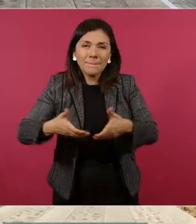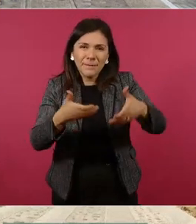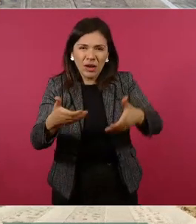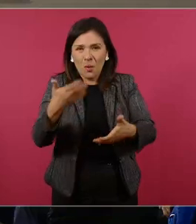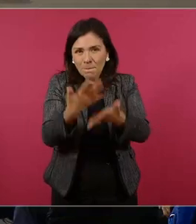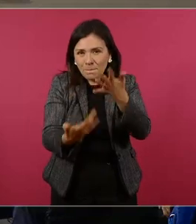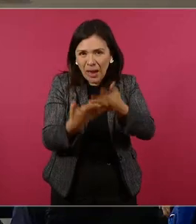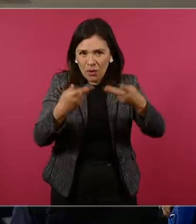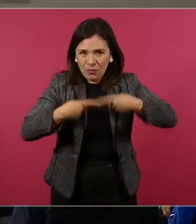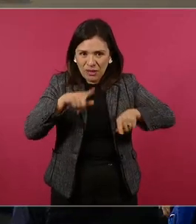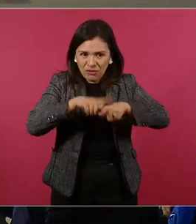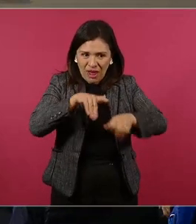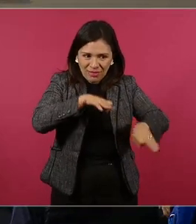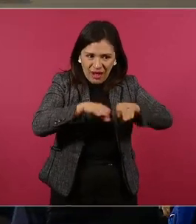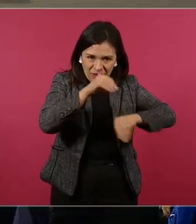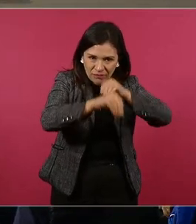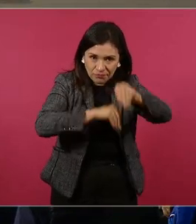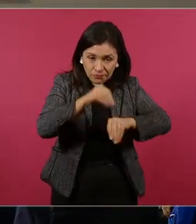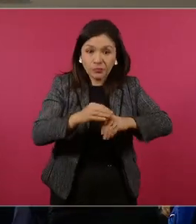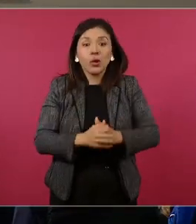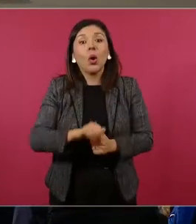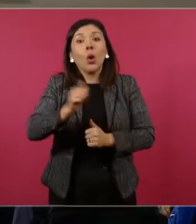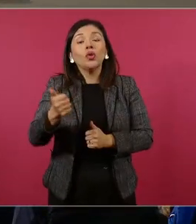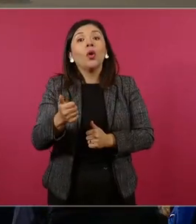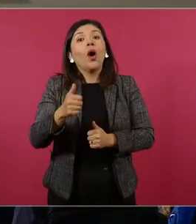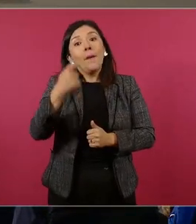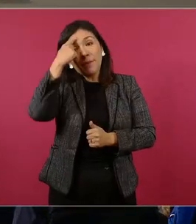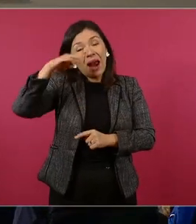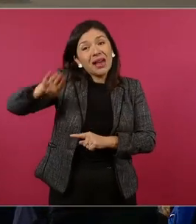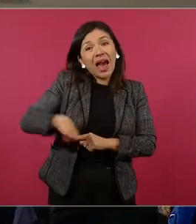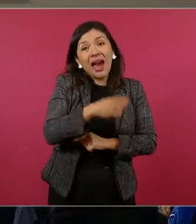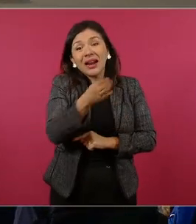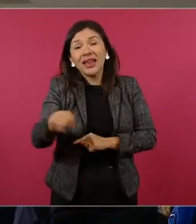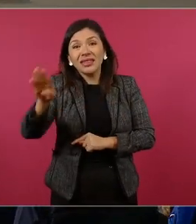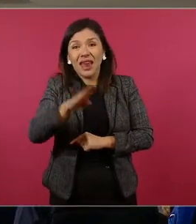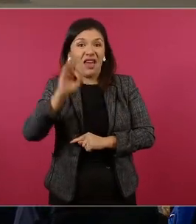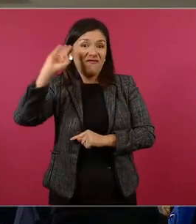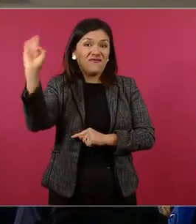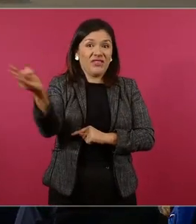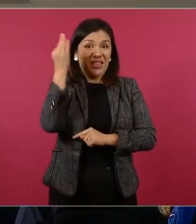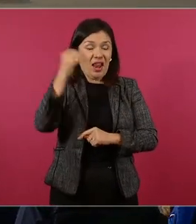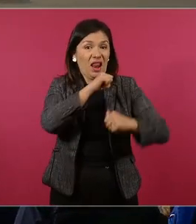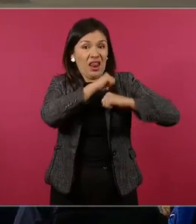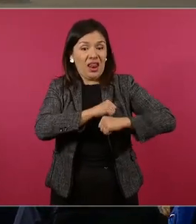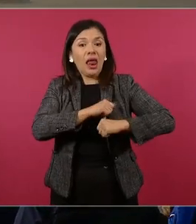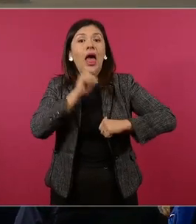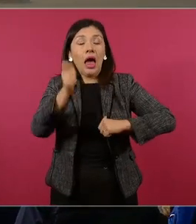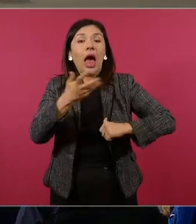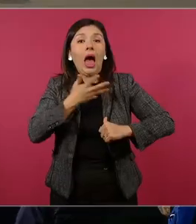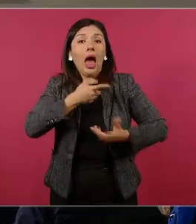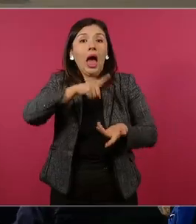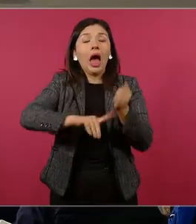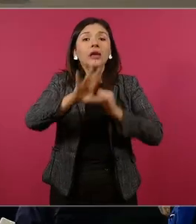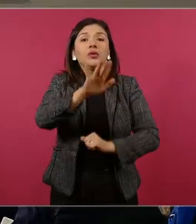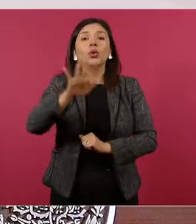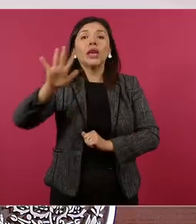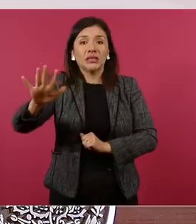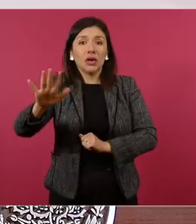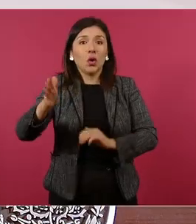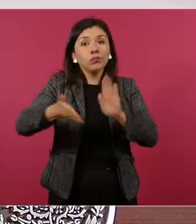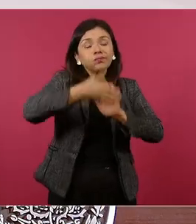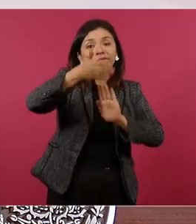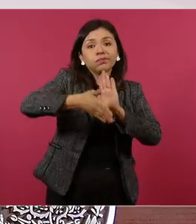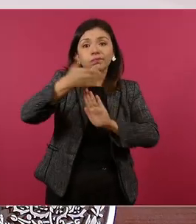de mano de obra eh respecto a carreteras federales tenemos ahí 55 obras por un total